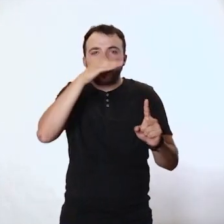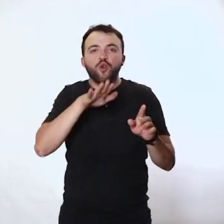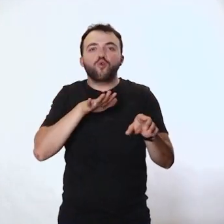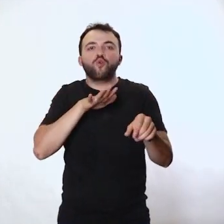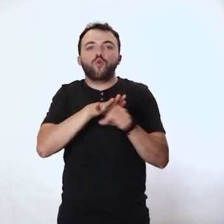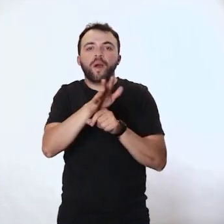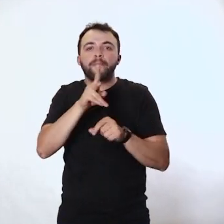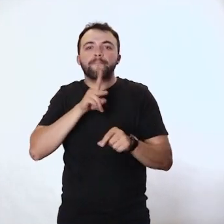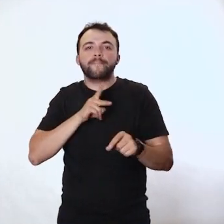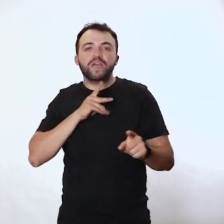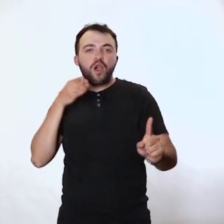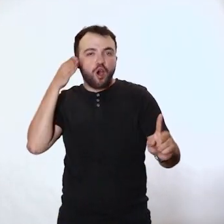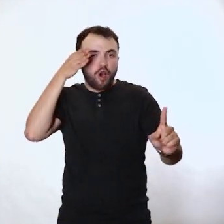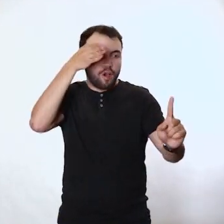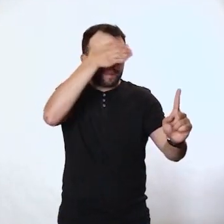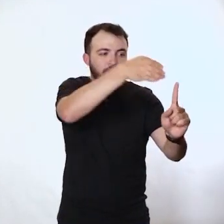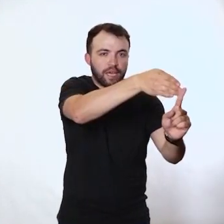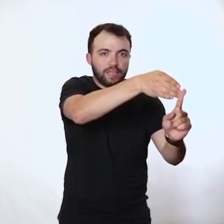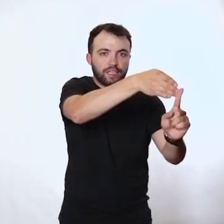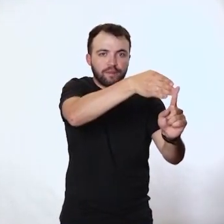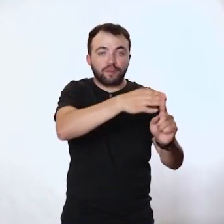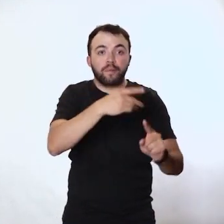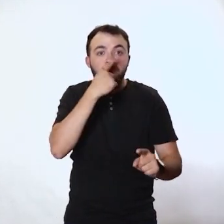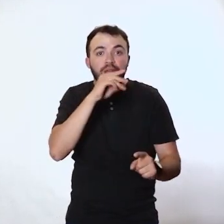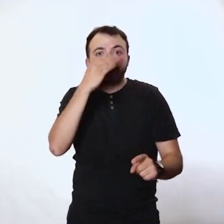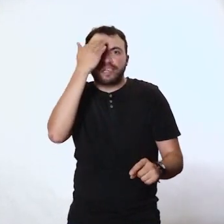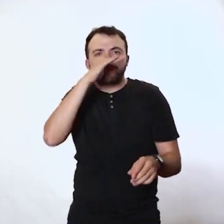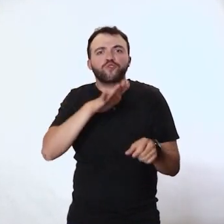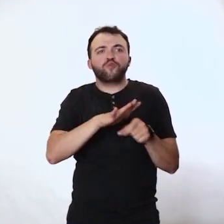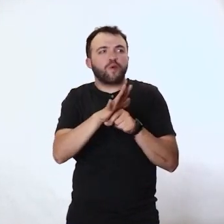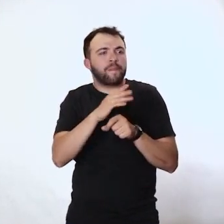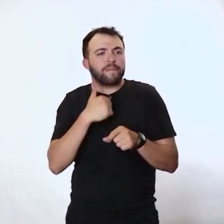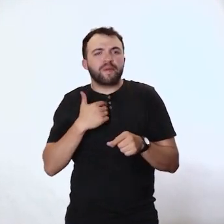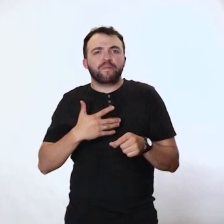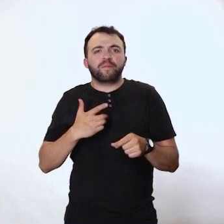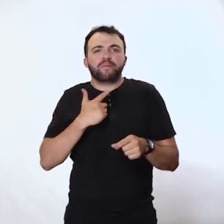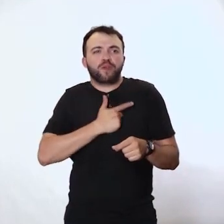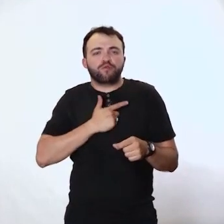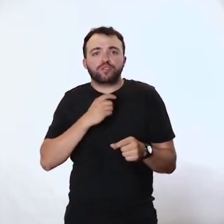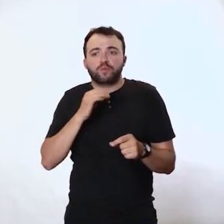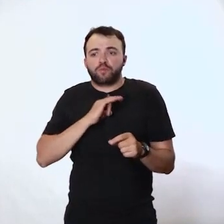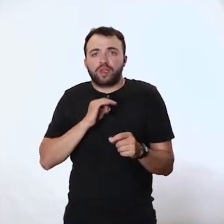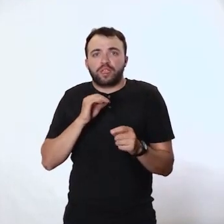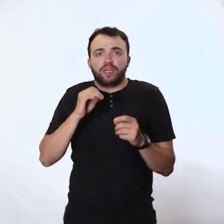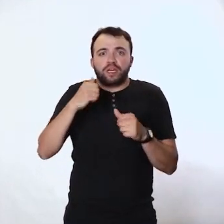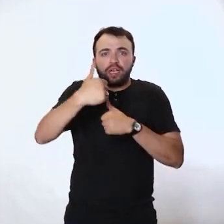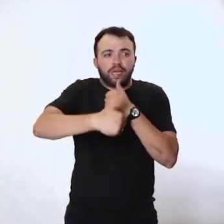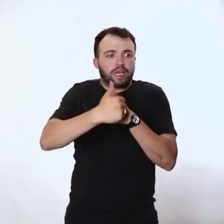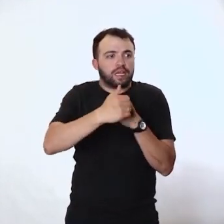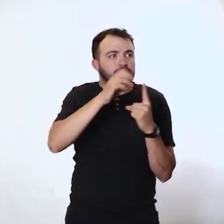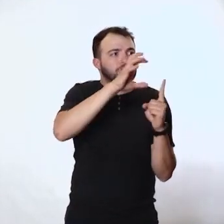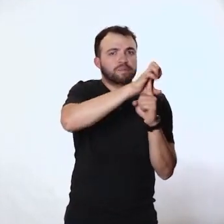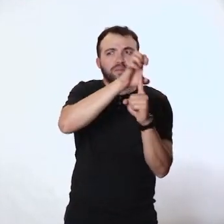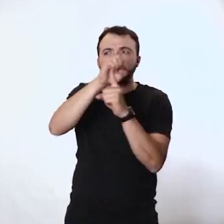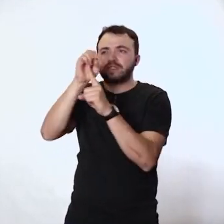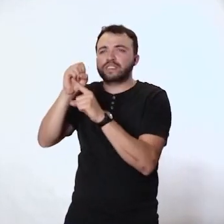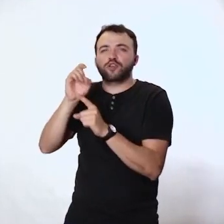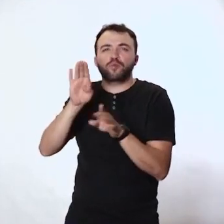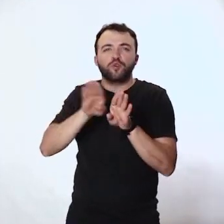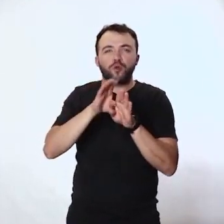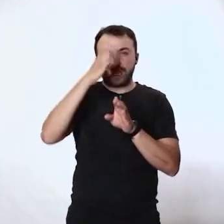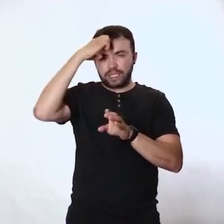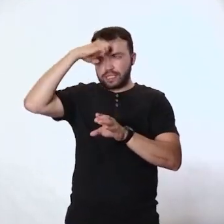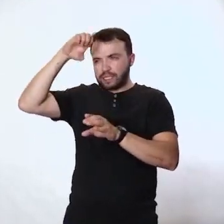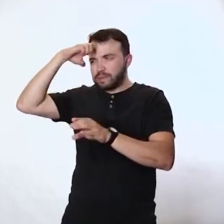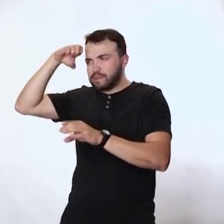estamos estudiando realmente nos gusta, número 1, y número 2, ver qué conocimientos hemos aprendido y podemos implementar, pero también en función